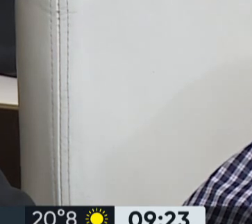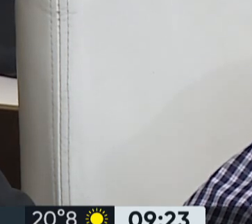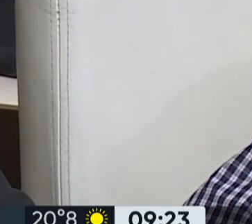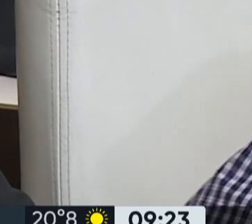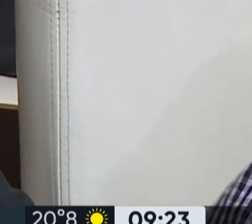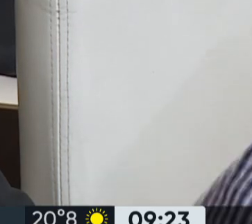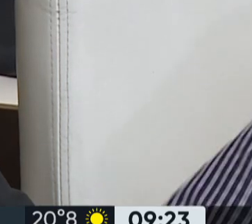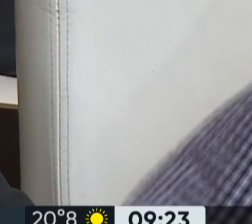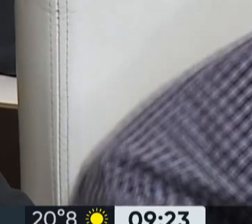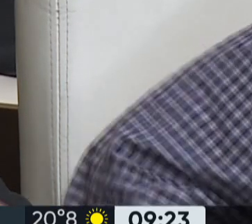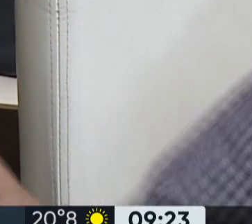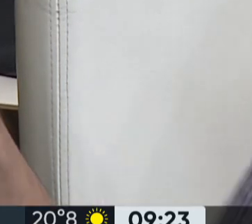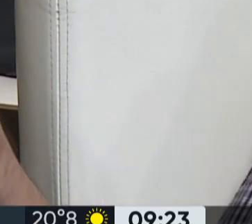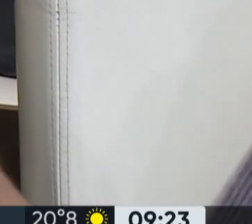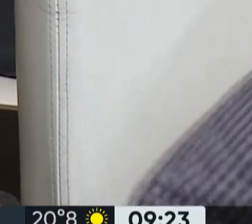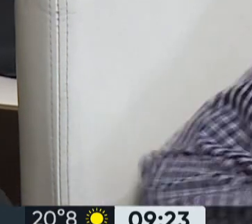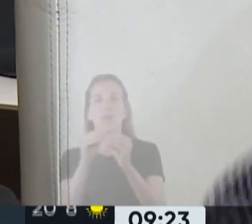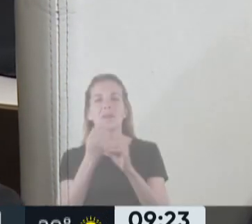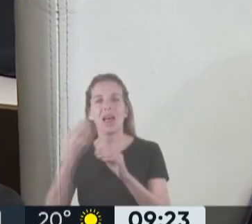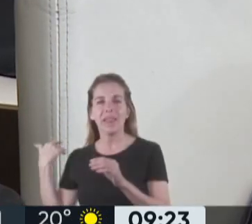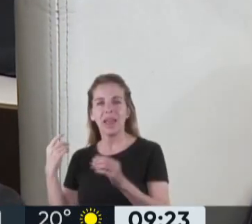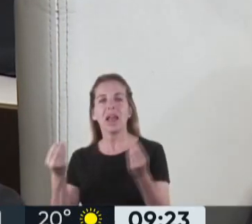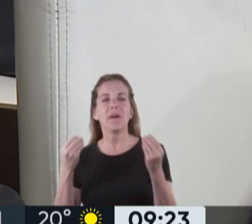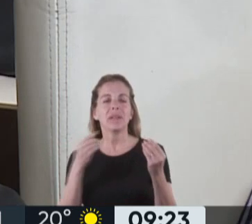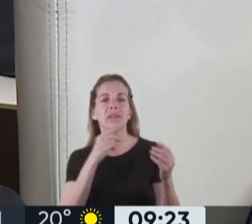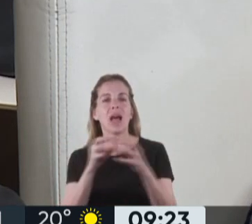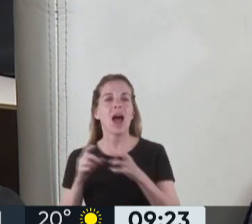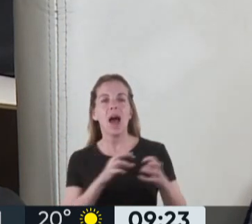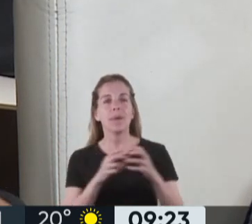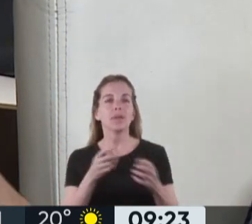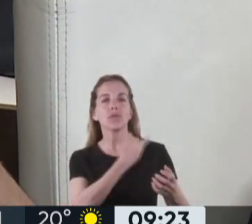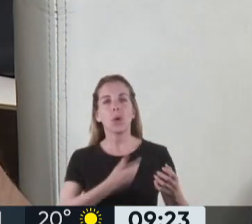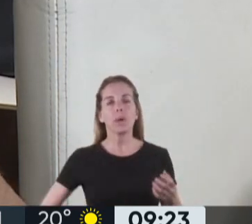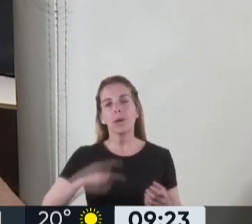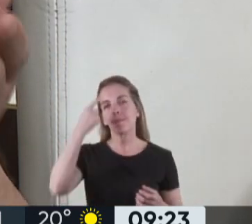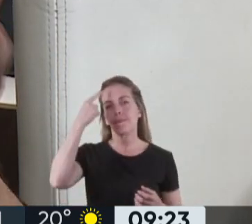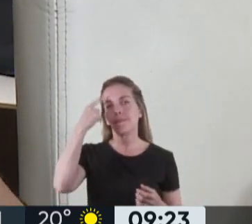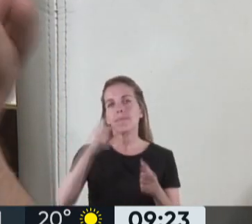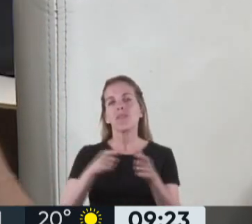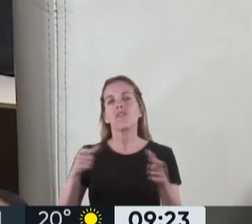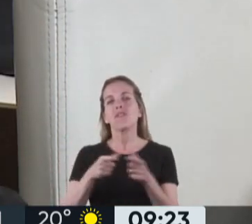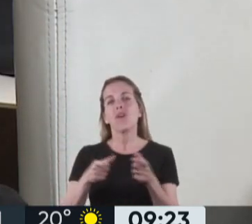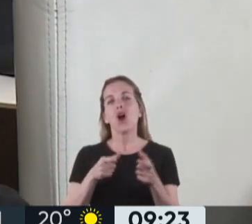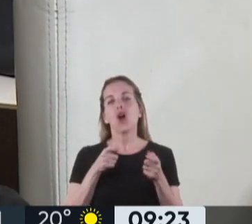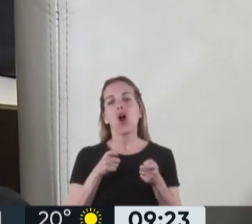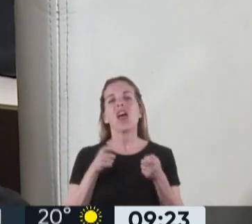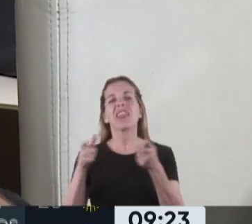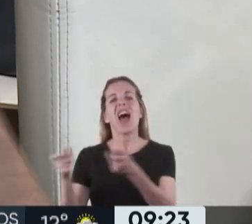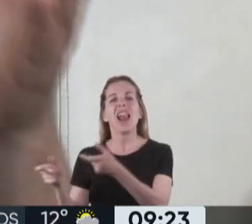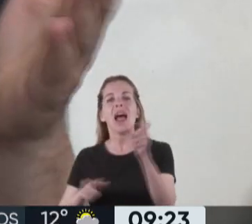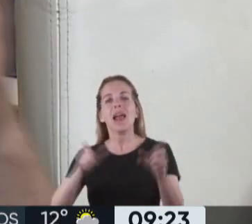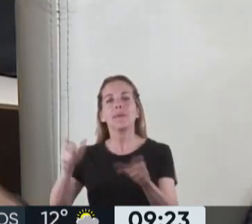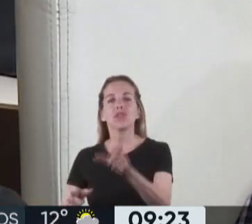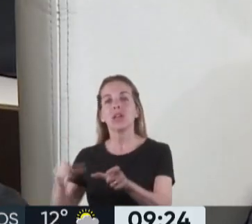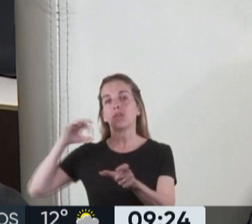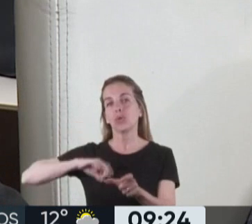tren de lo que se está negociando, lo que se está conversando en el gobierno, que es el bono para el sector asalariado, aunque todavía no hay definiciones al respecto.